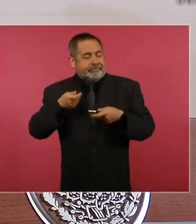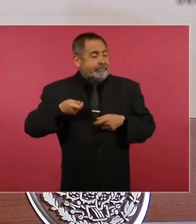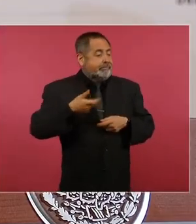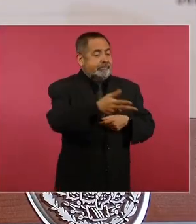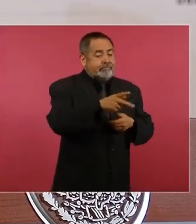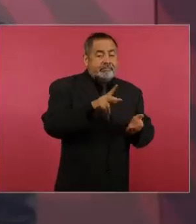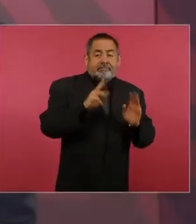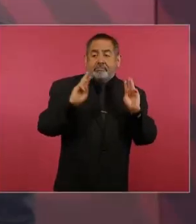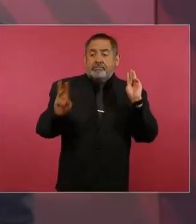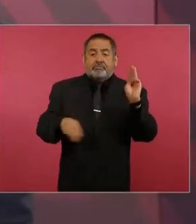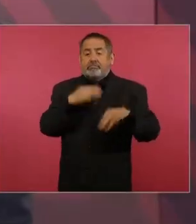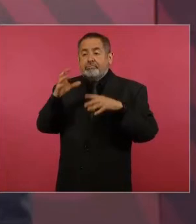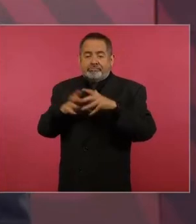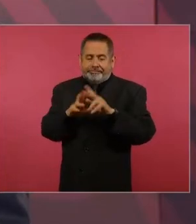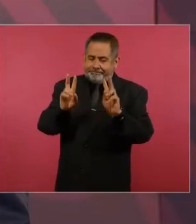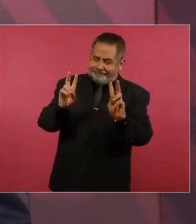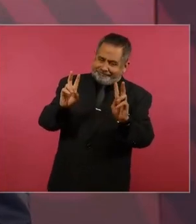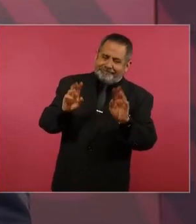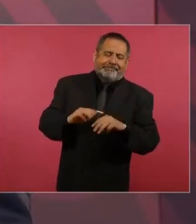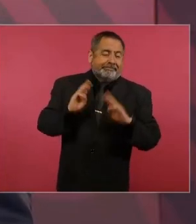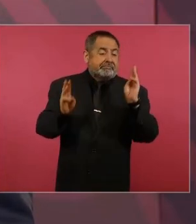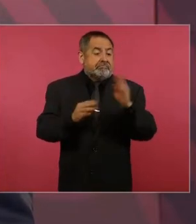del mundo, entre comillas.